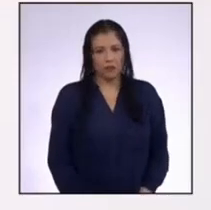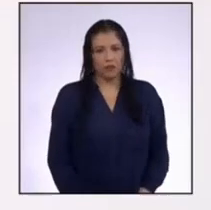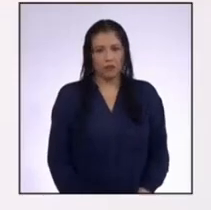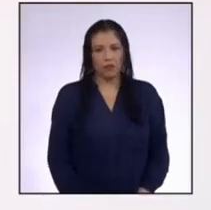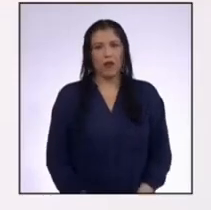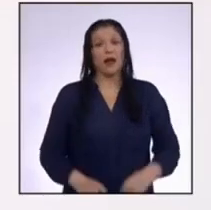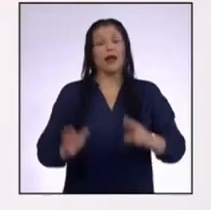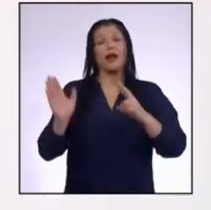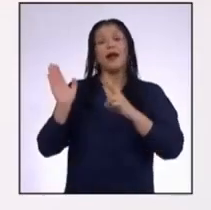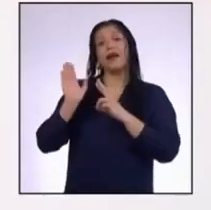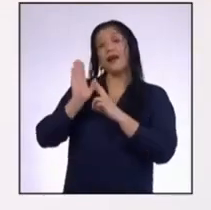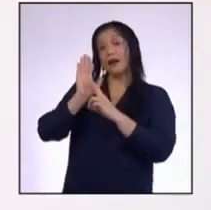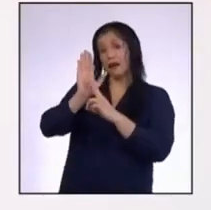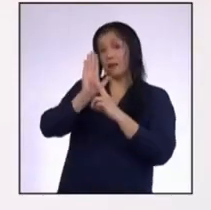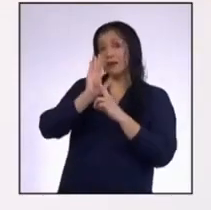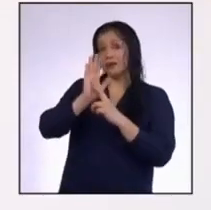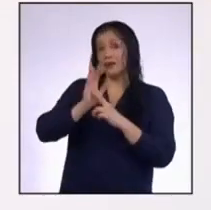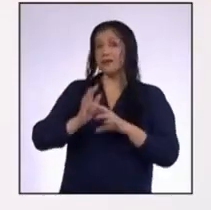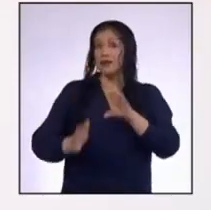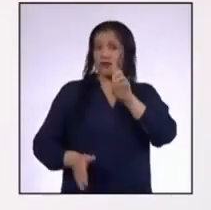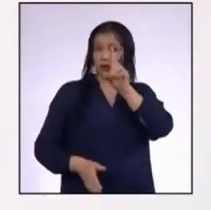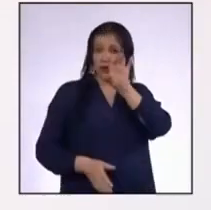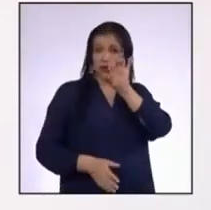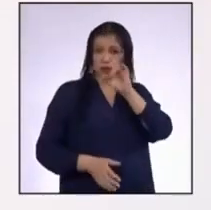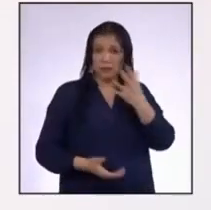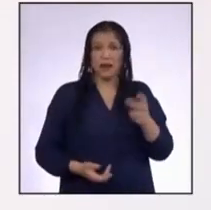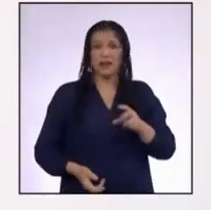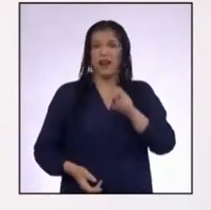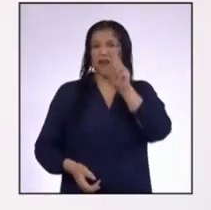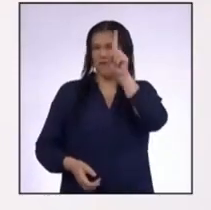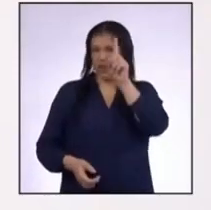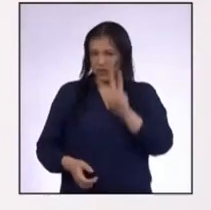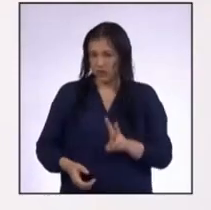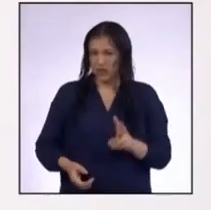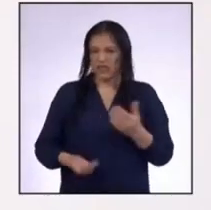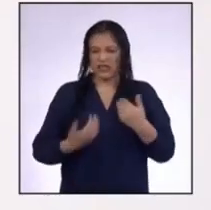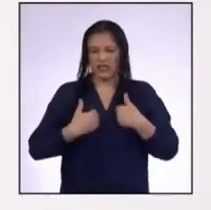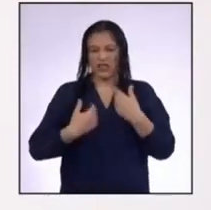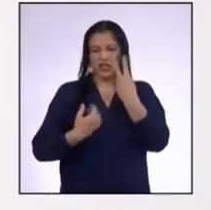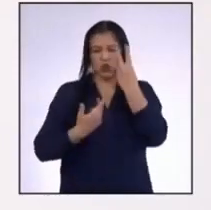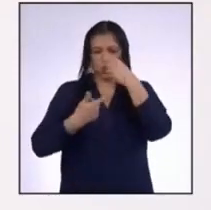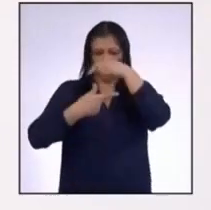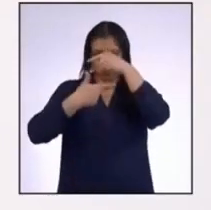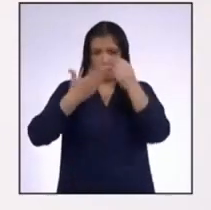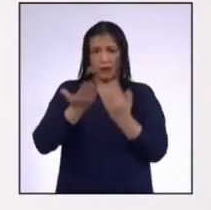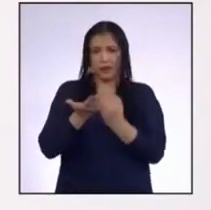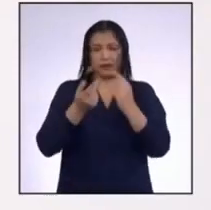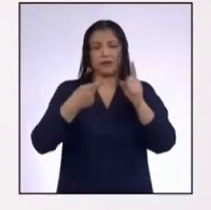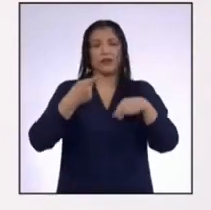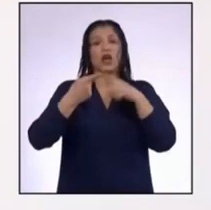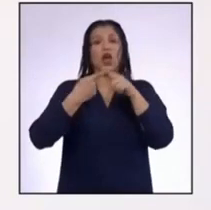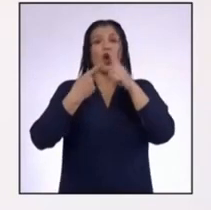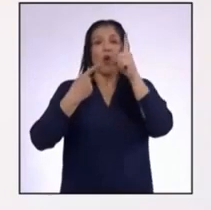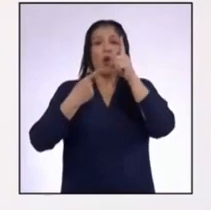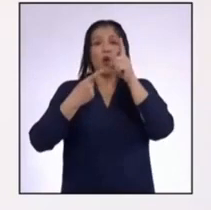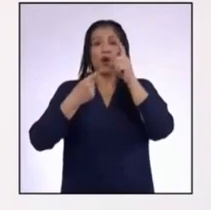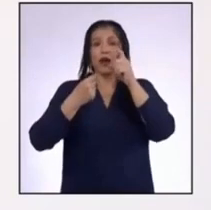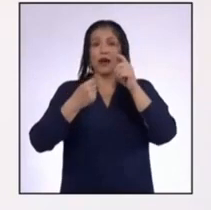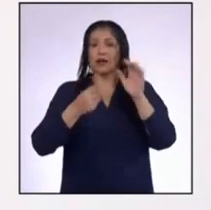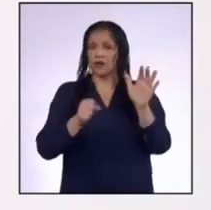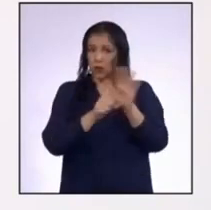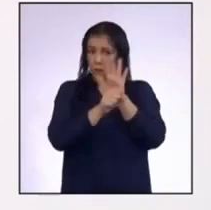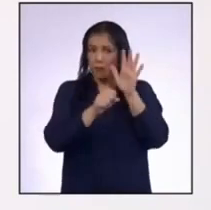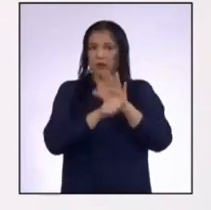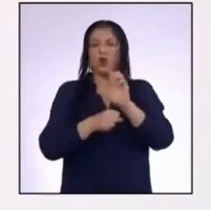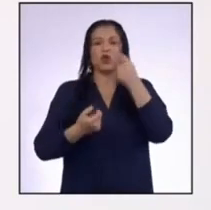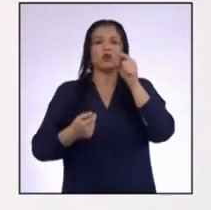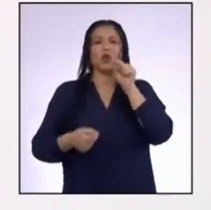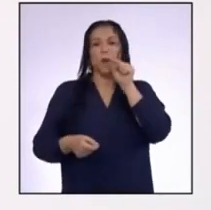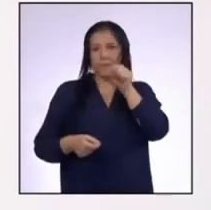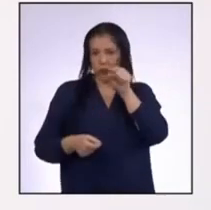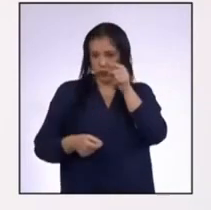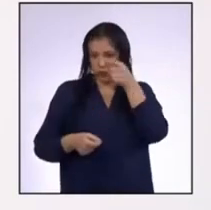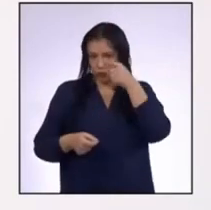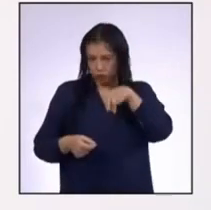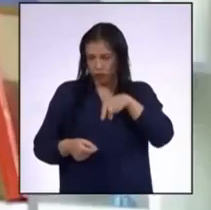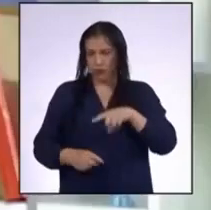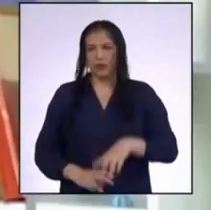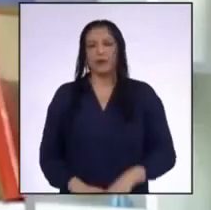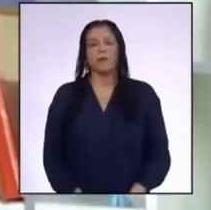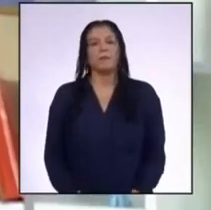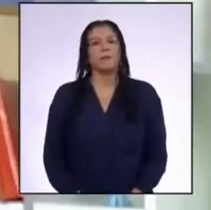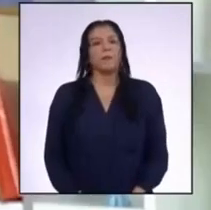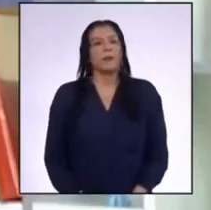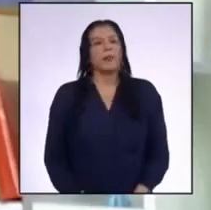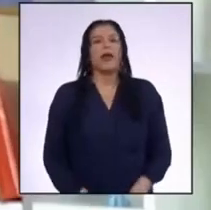La representación decimal de las fracciones constan de 2 partes, una parte entera y una parte decimal separadas por una